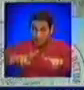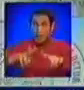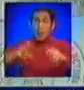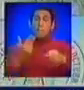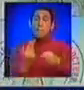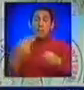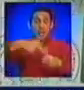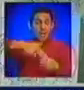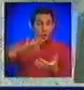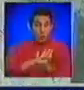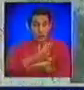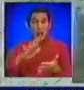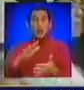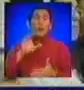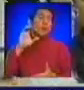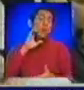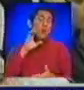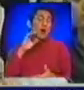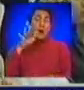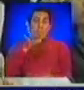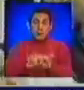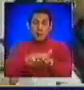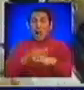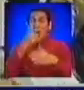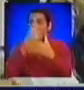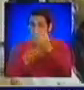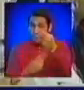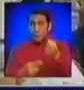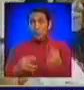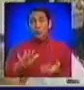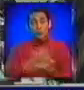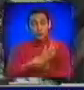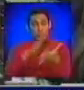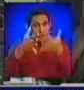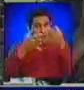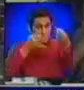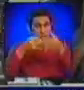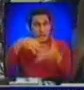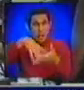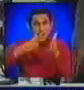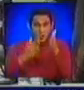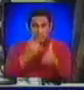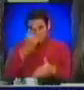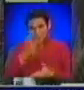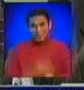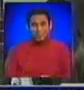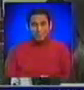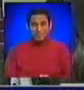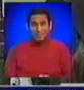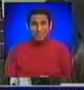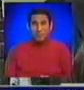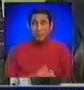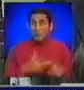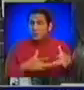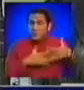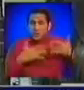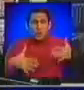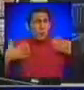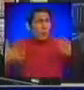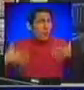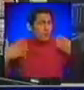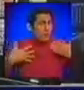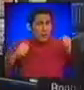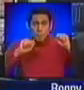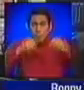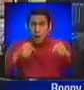Machala y sus estudiantes. Nos cuentan la experiencia que se llevan al observar el logro tecnológico. Y hoy me siento muy contento una vez